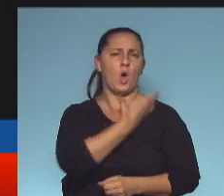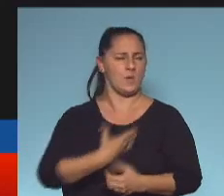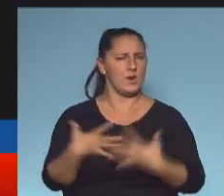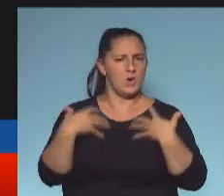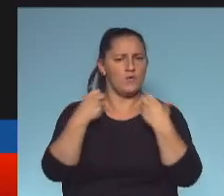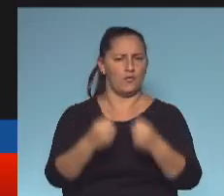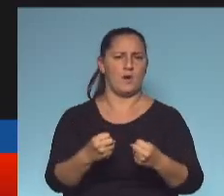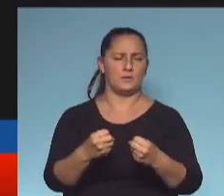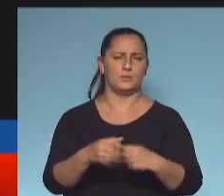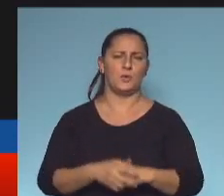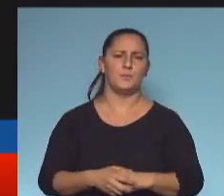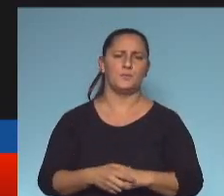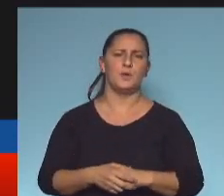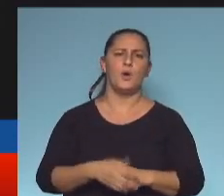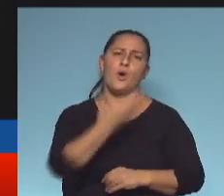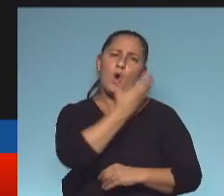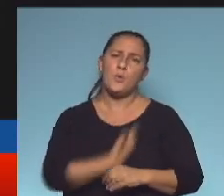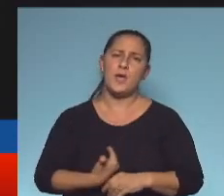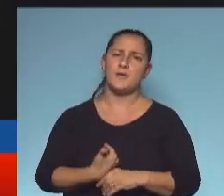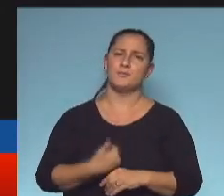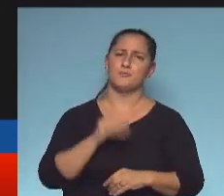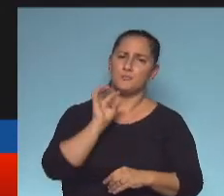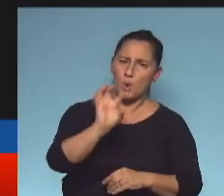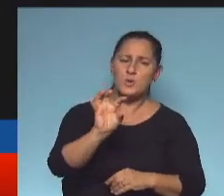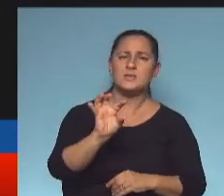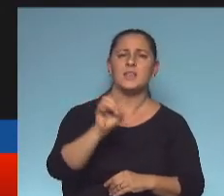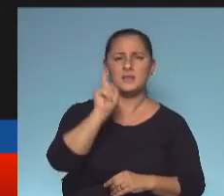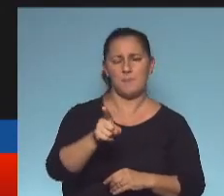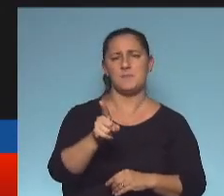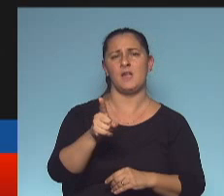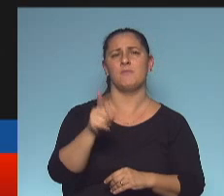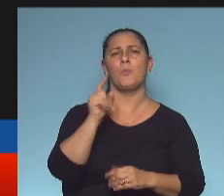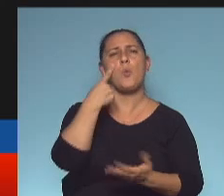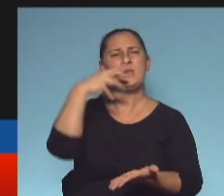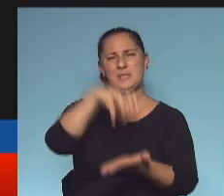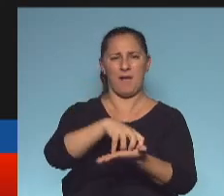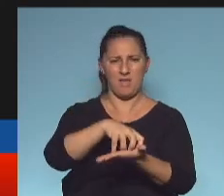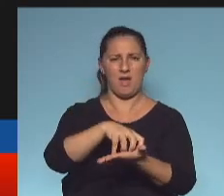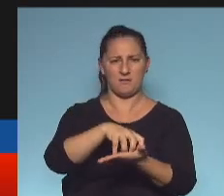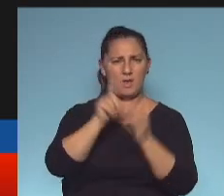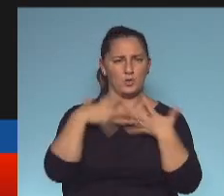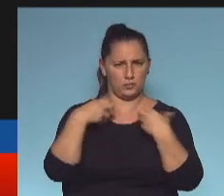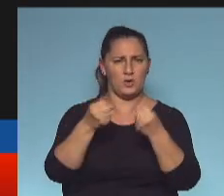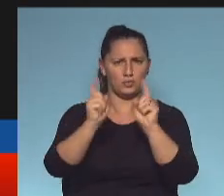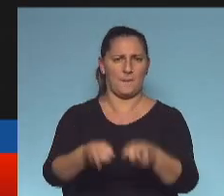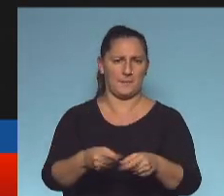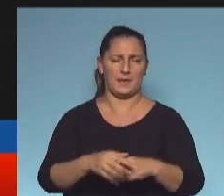nacional, los gobiernos provinciales y también los gobiernos municipales.